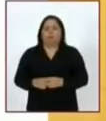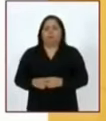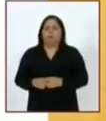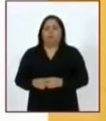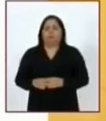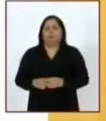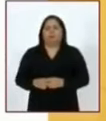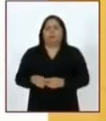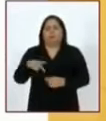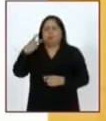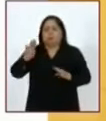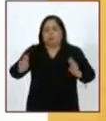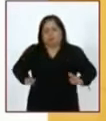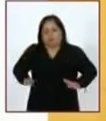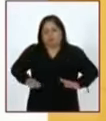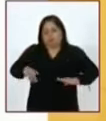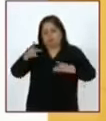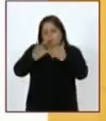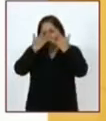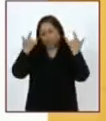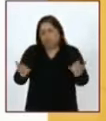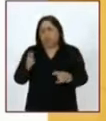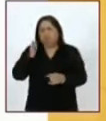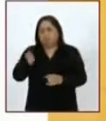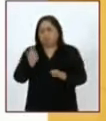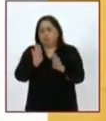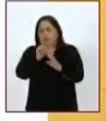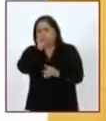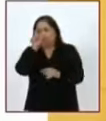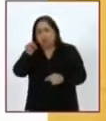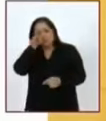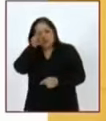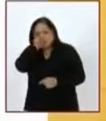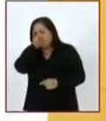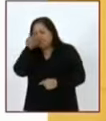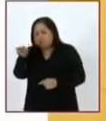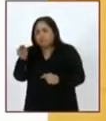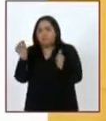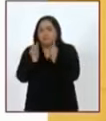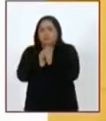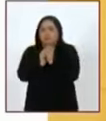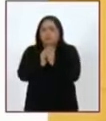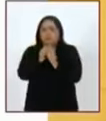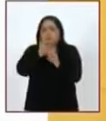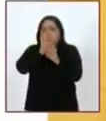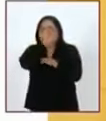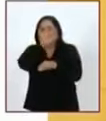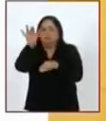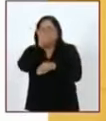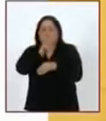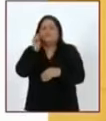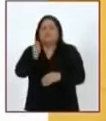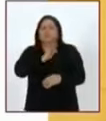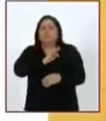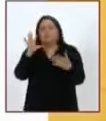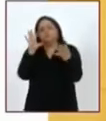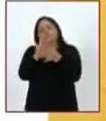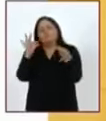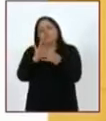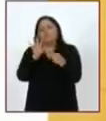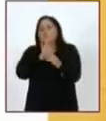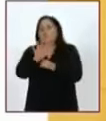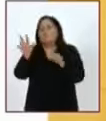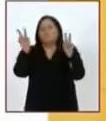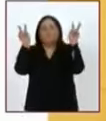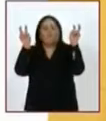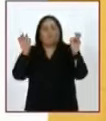La característica de la historieta es que es un relato visualizado con una estructura narrativa que puede hablar de cualquier tema.